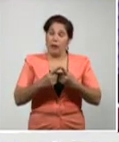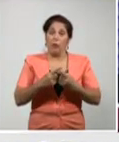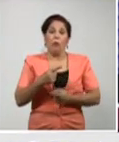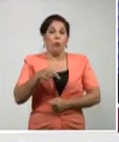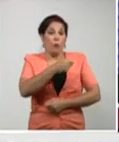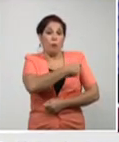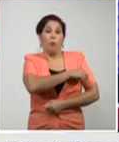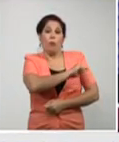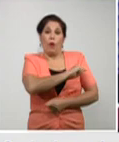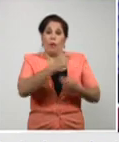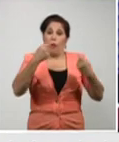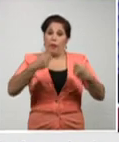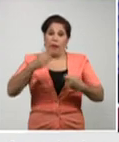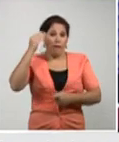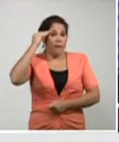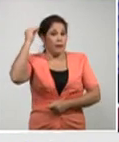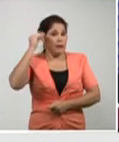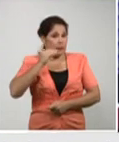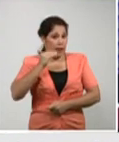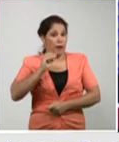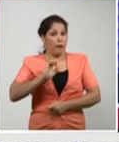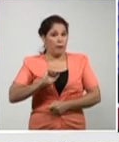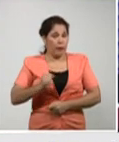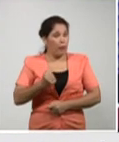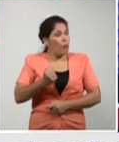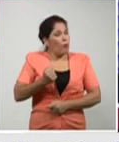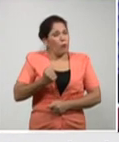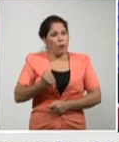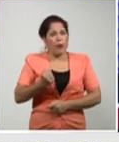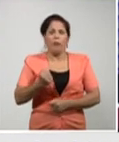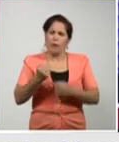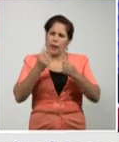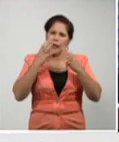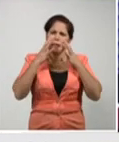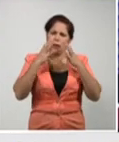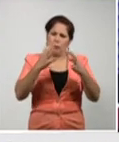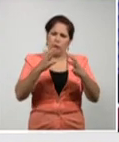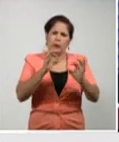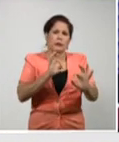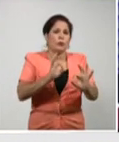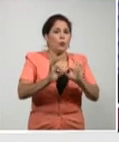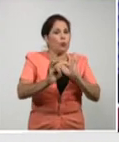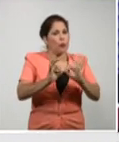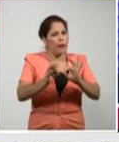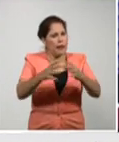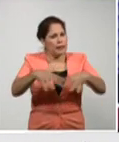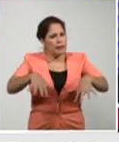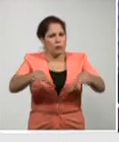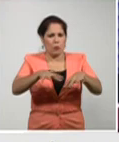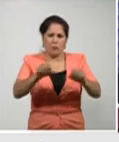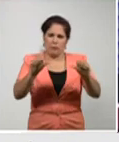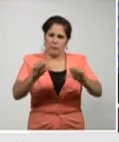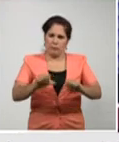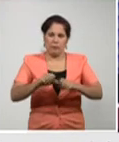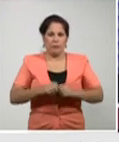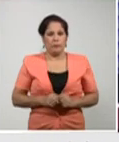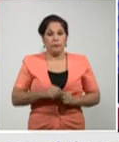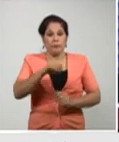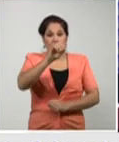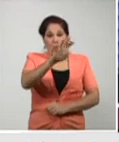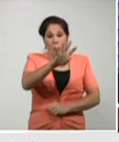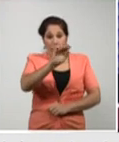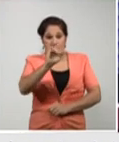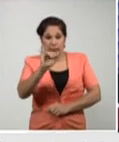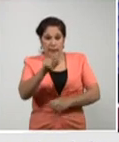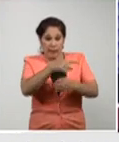población está consciente de que es muy crítico esa situación. Reitero, 46